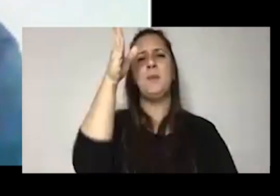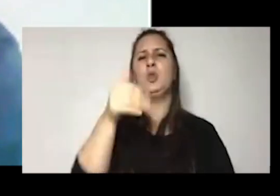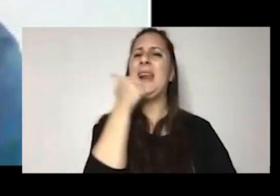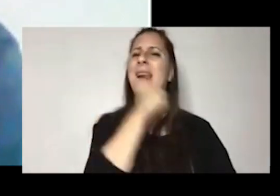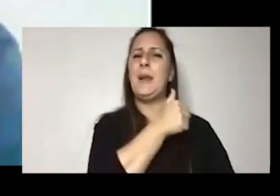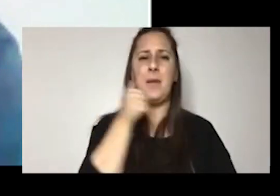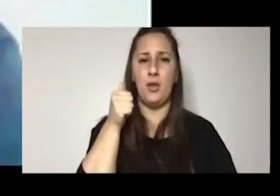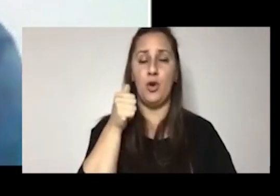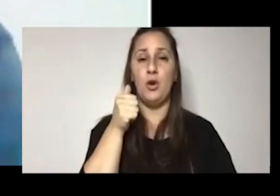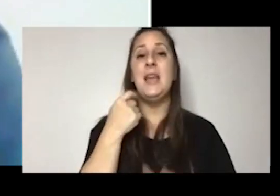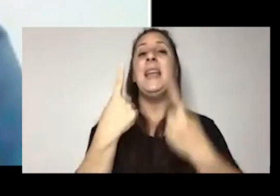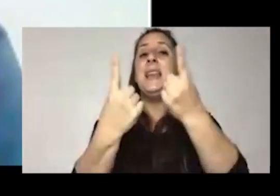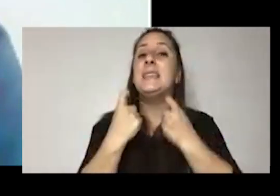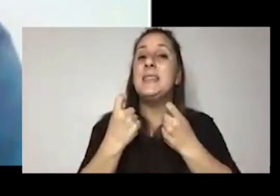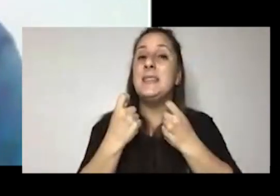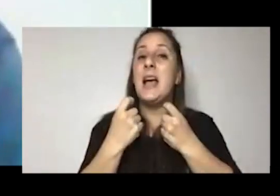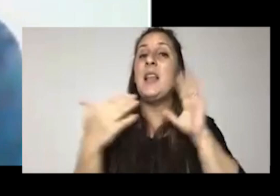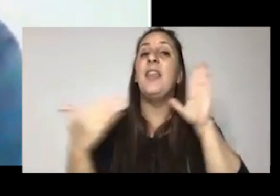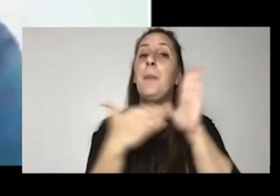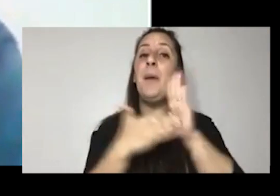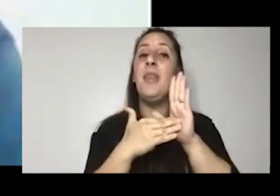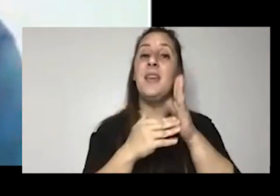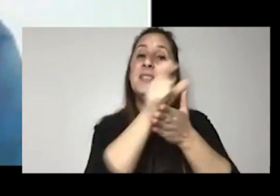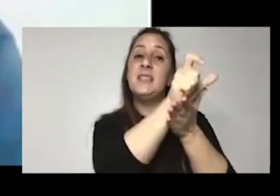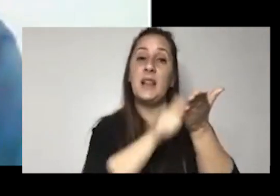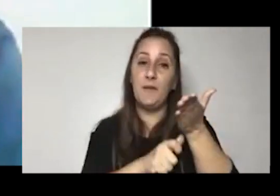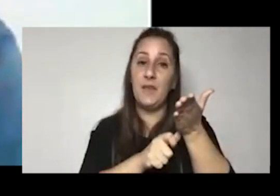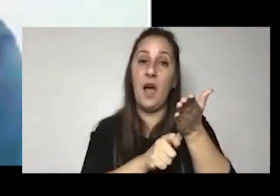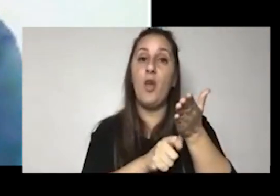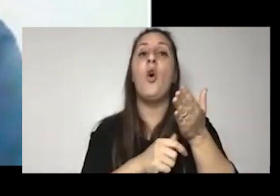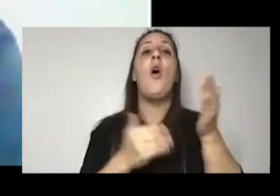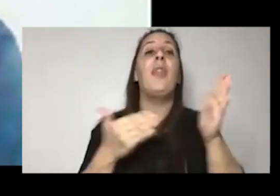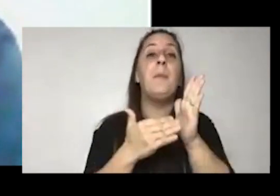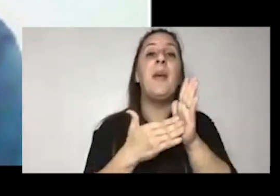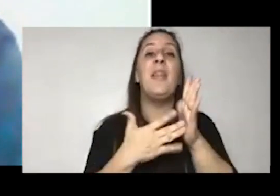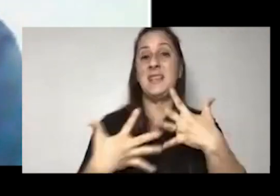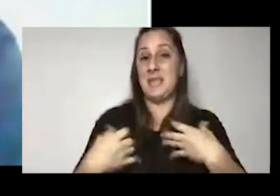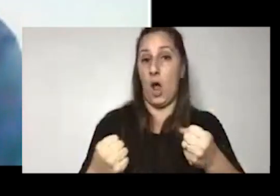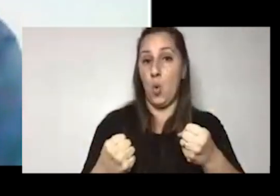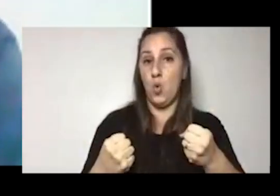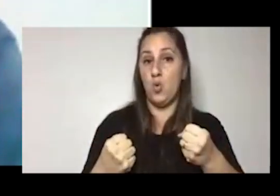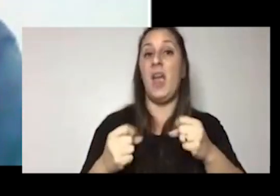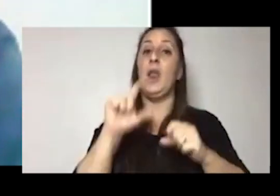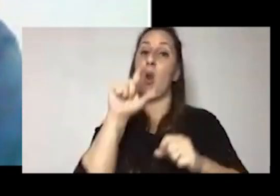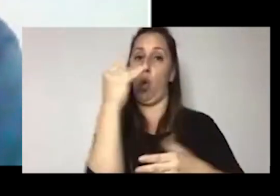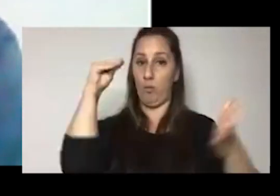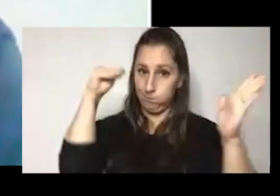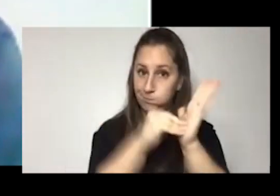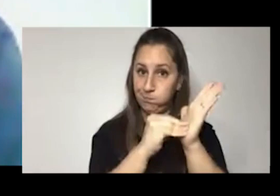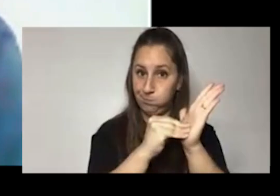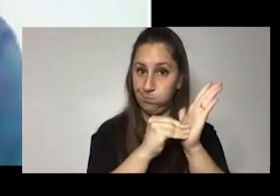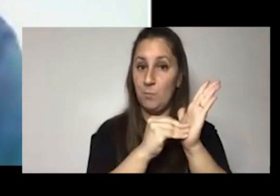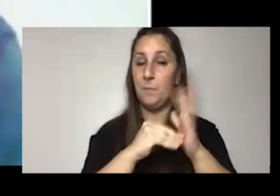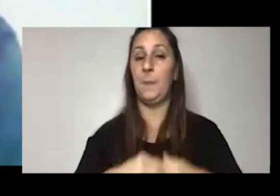según lo certificado, según la condición de salud certificada en el CUD, ¿sí? Por lo cual,